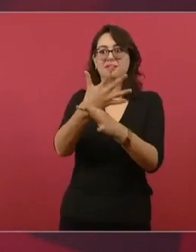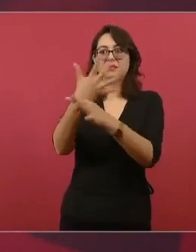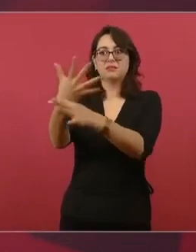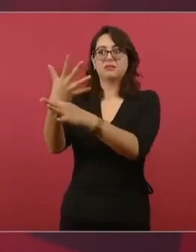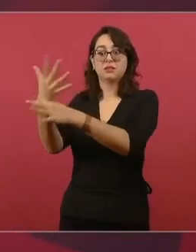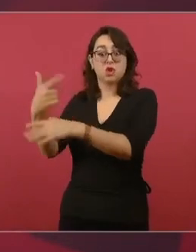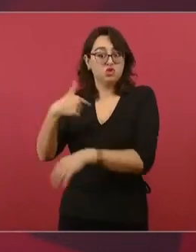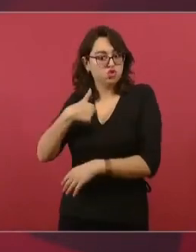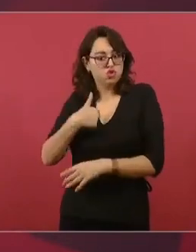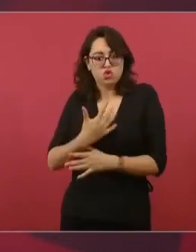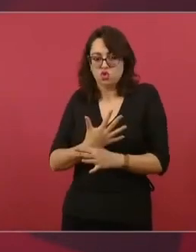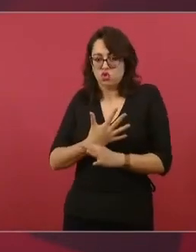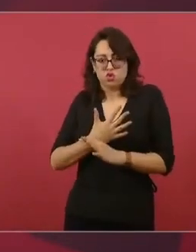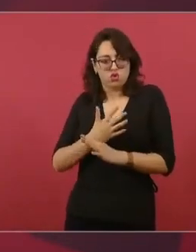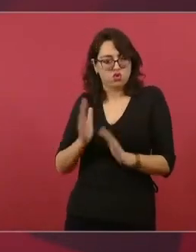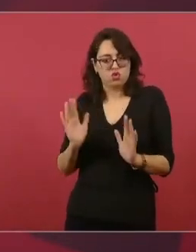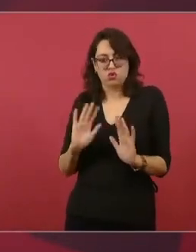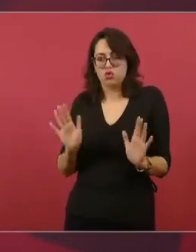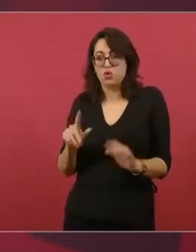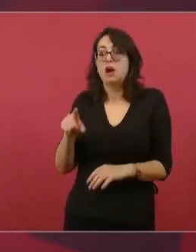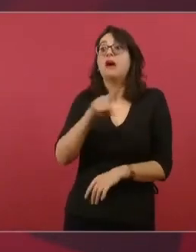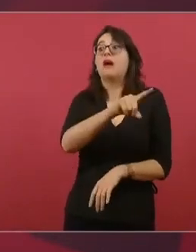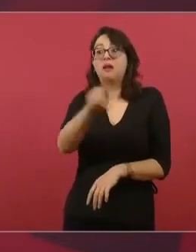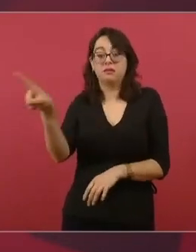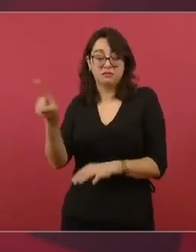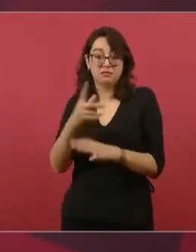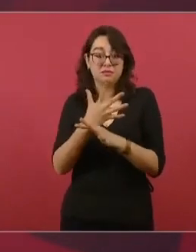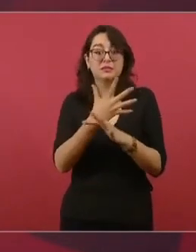fueron los precursores,